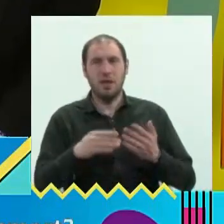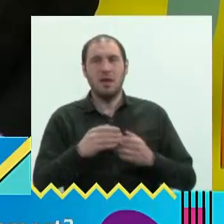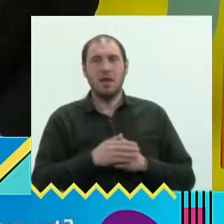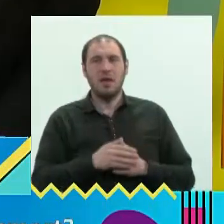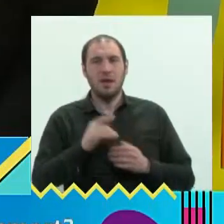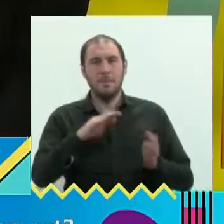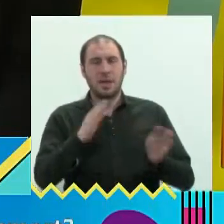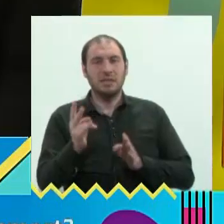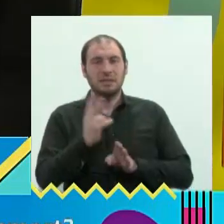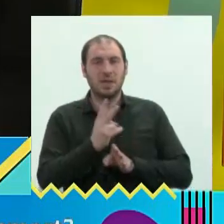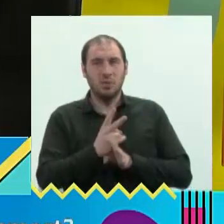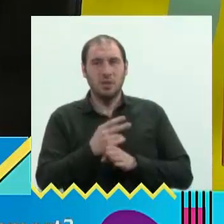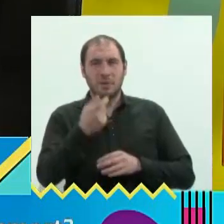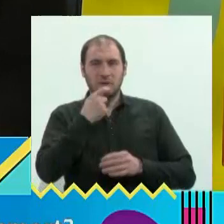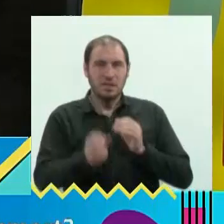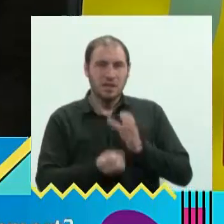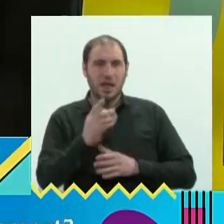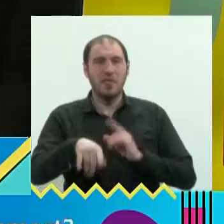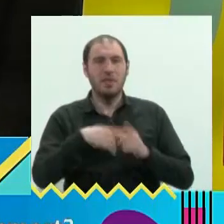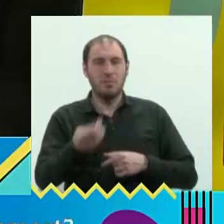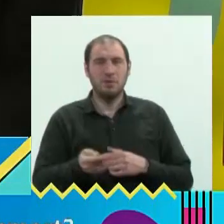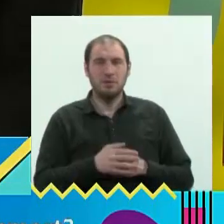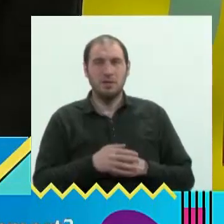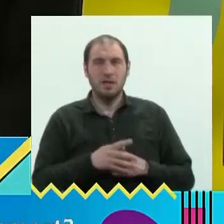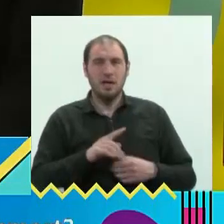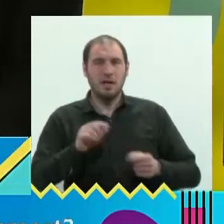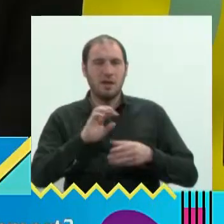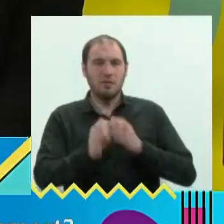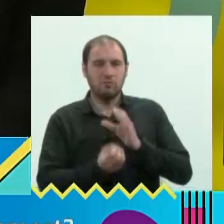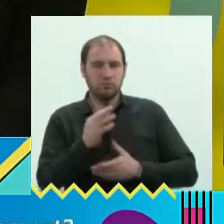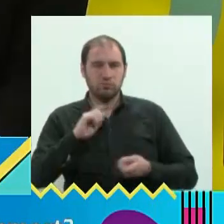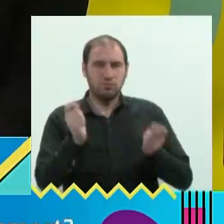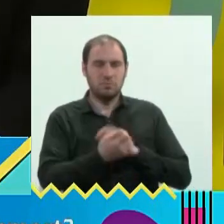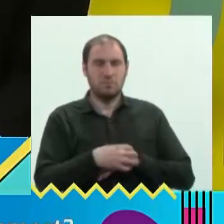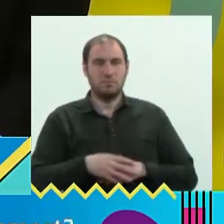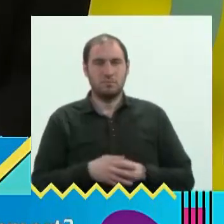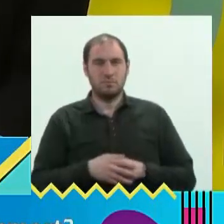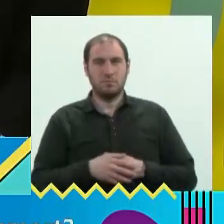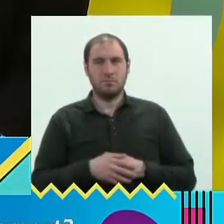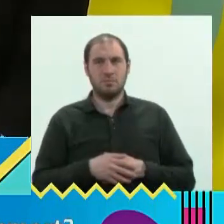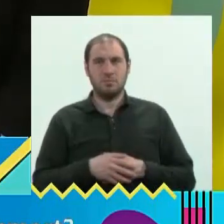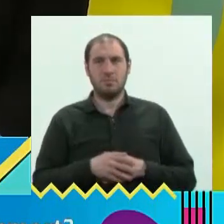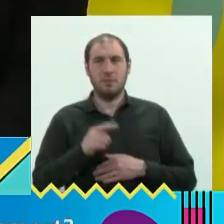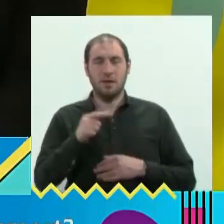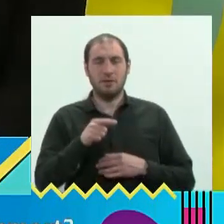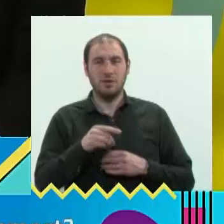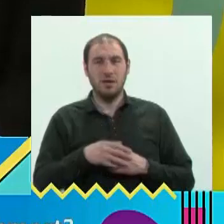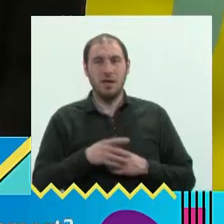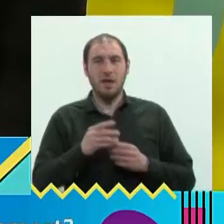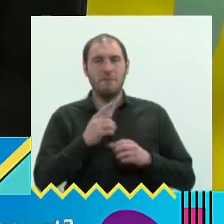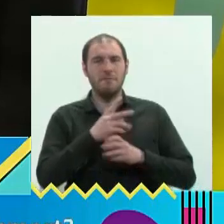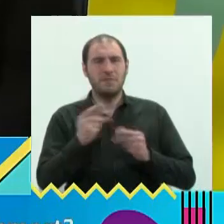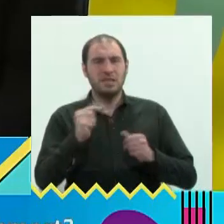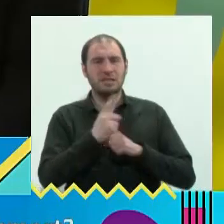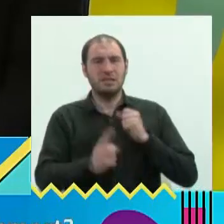esta segunda Mendoza, ¿no? Después de que hace la refundación. Eso llegó hasta prácticamente final del